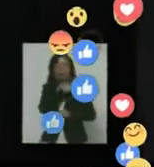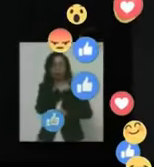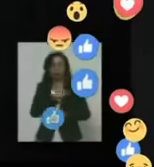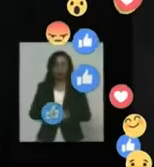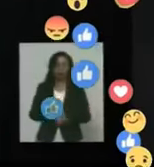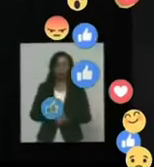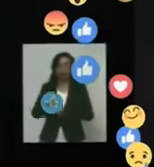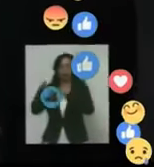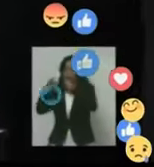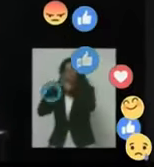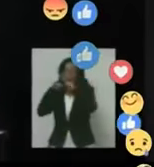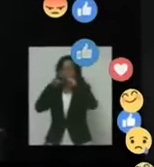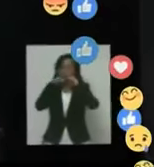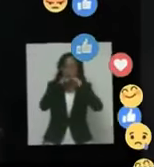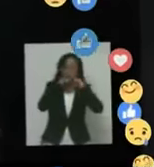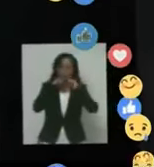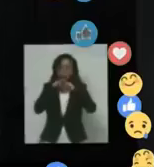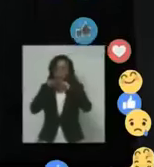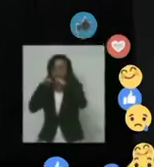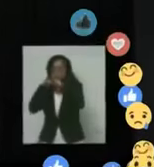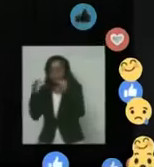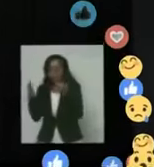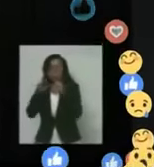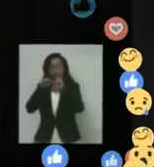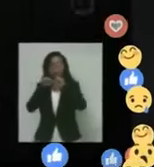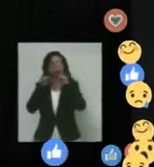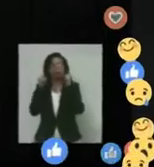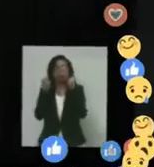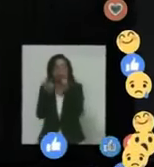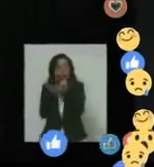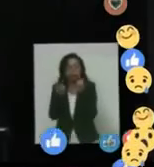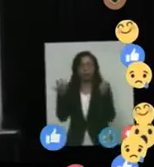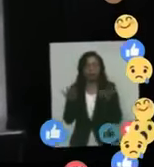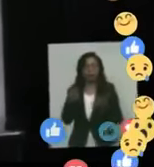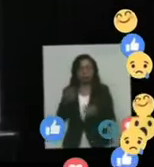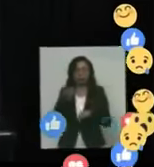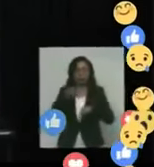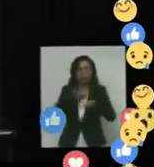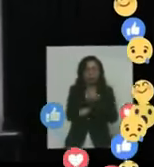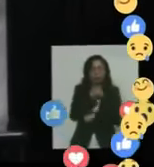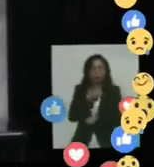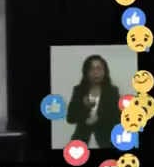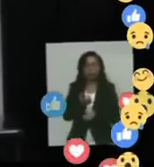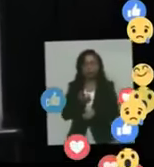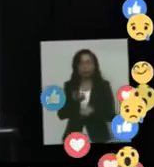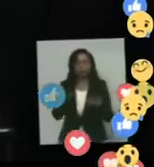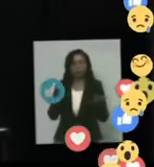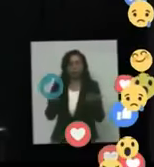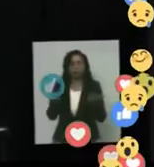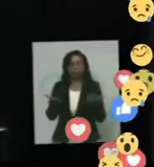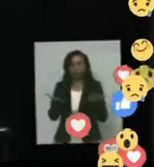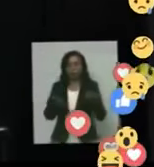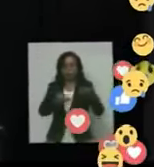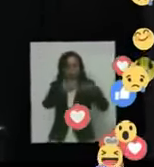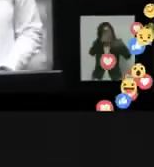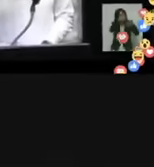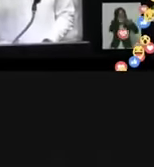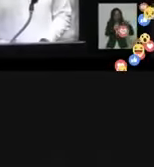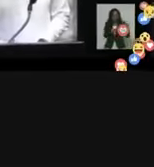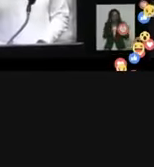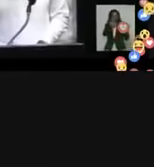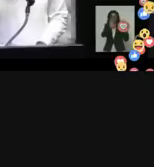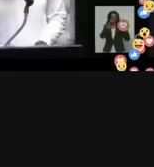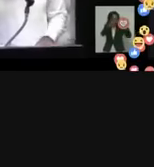Las instituciones de asistencia social del Estado han pasado al inventario de lo